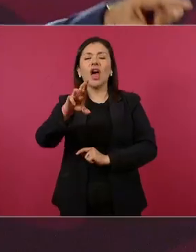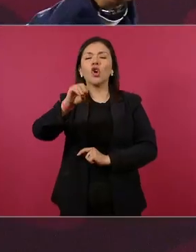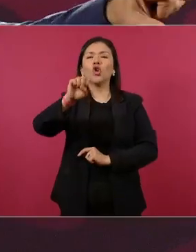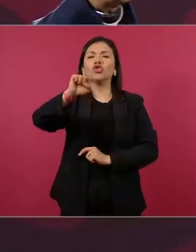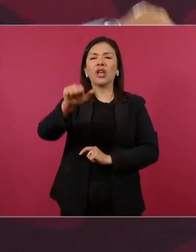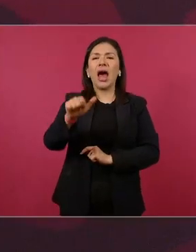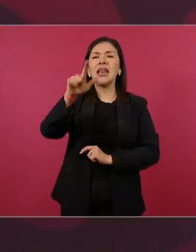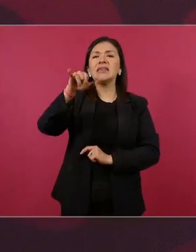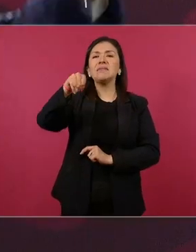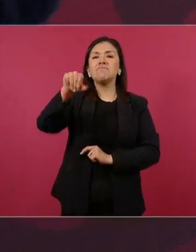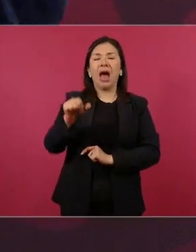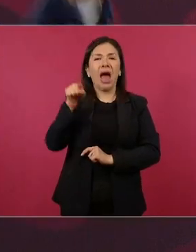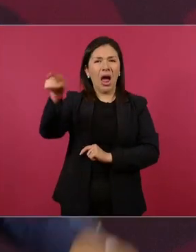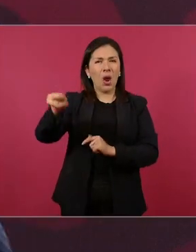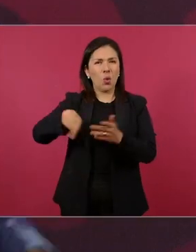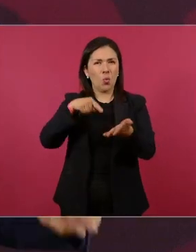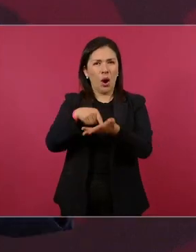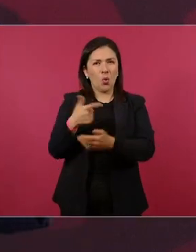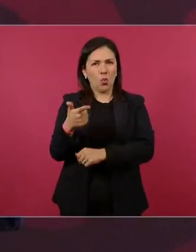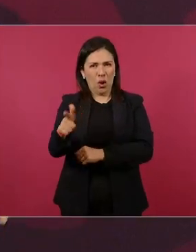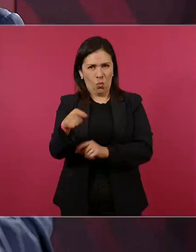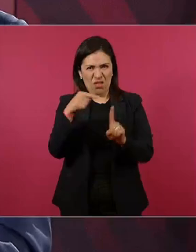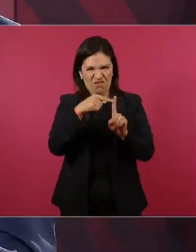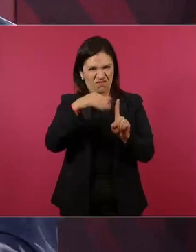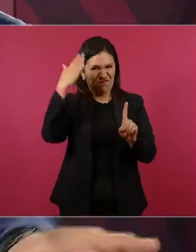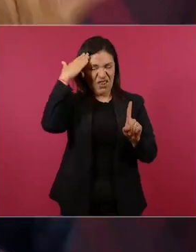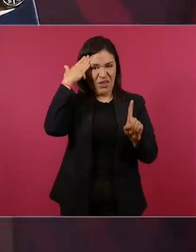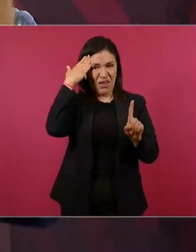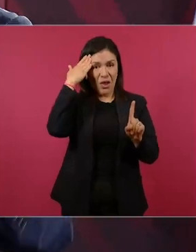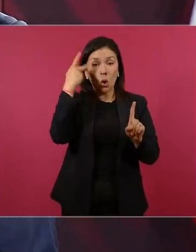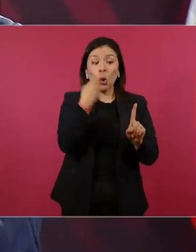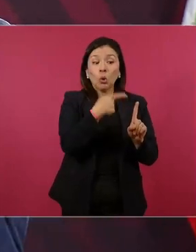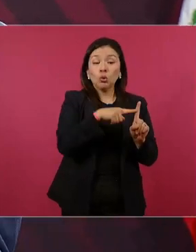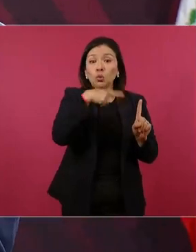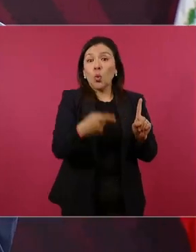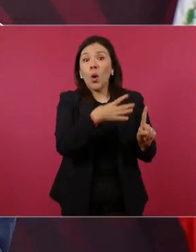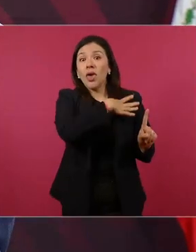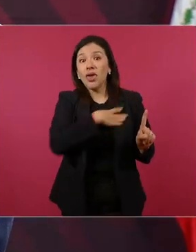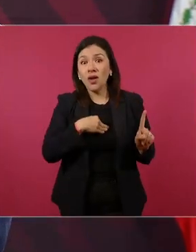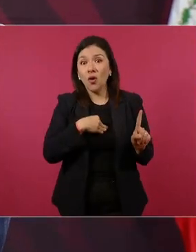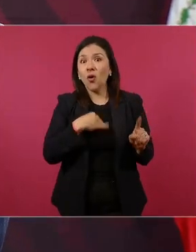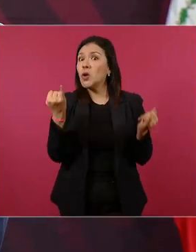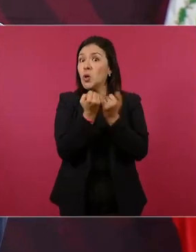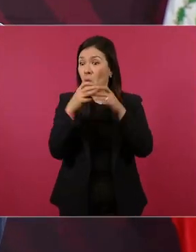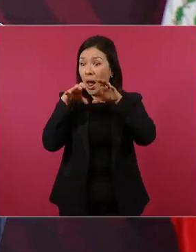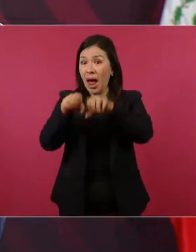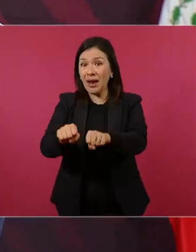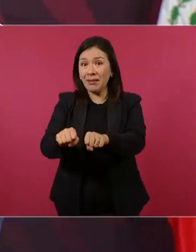Guanajuato, el hijo, 24 horas afuera.